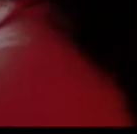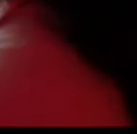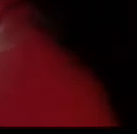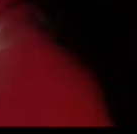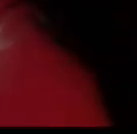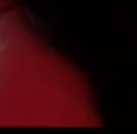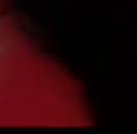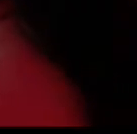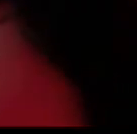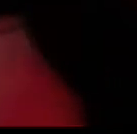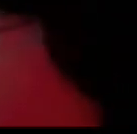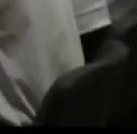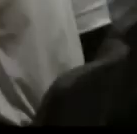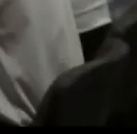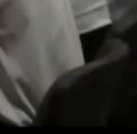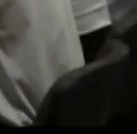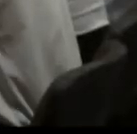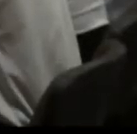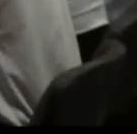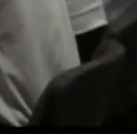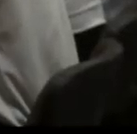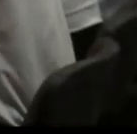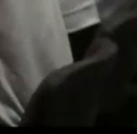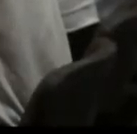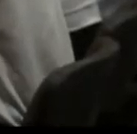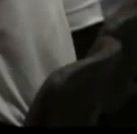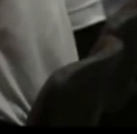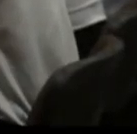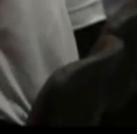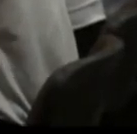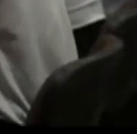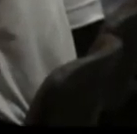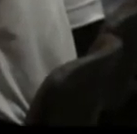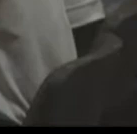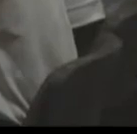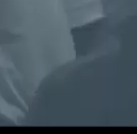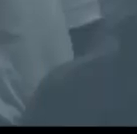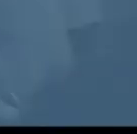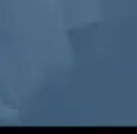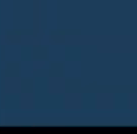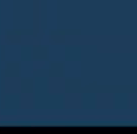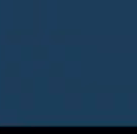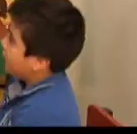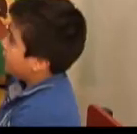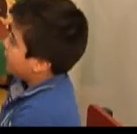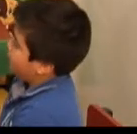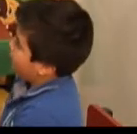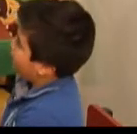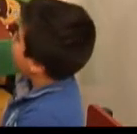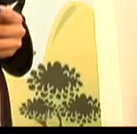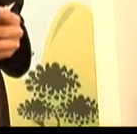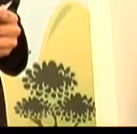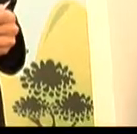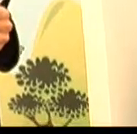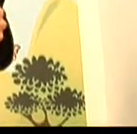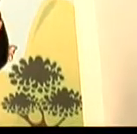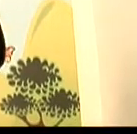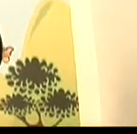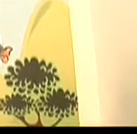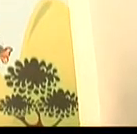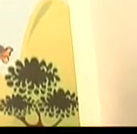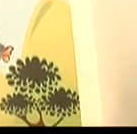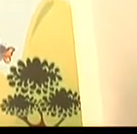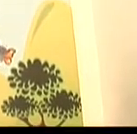Educación Superior para Profesionales de la Educación las historias de los maestros de México. Descubre un método mediante el